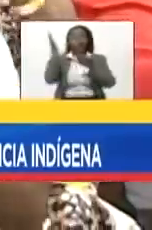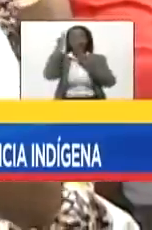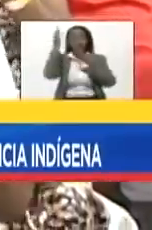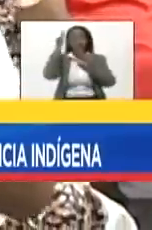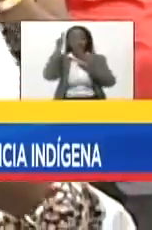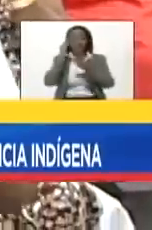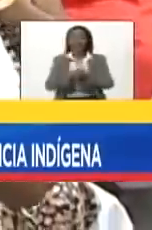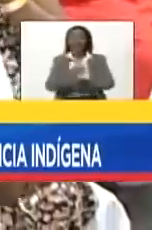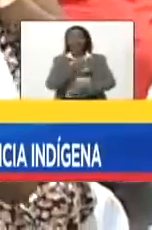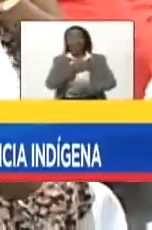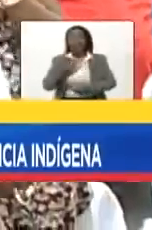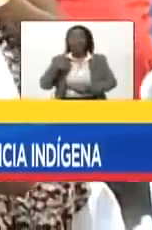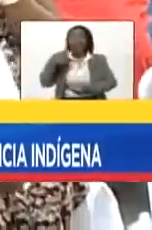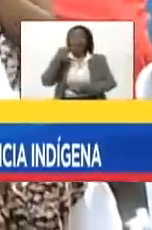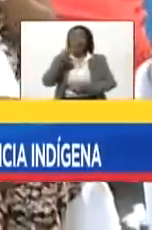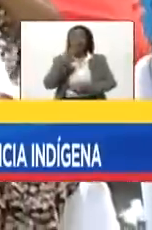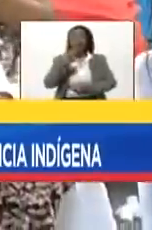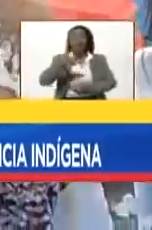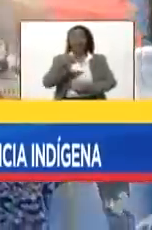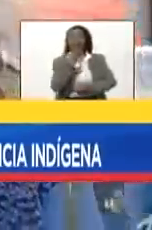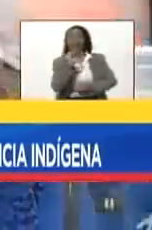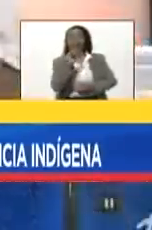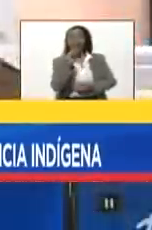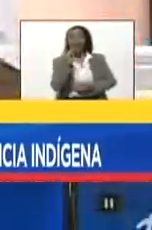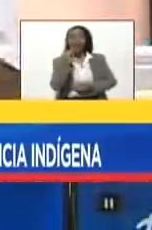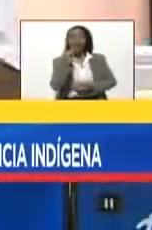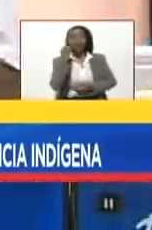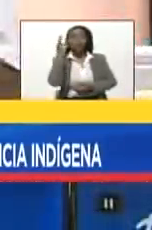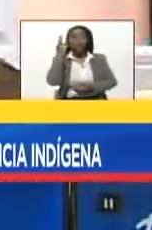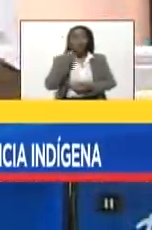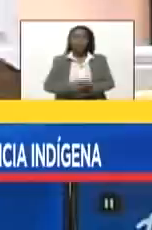querida Noelí Pocaterra, Noelí.